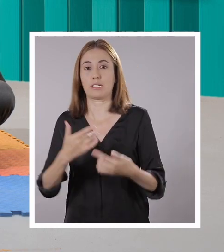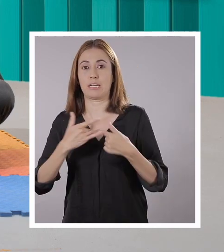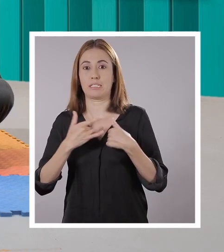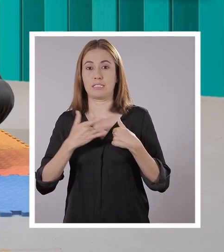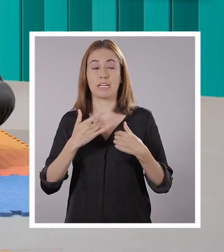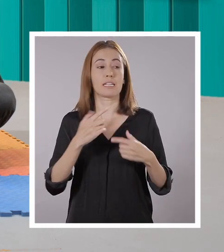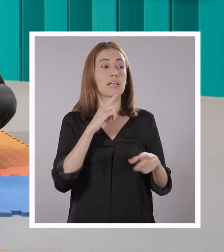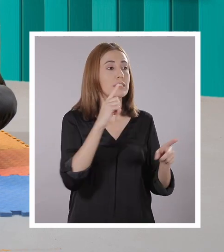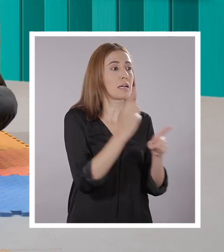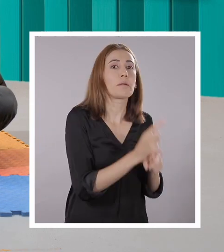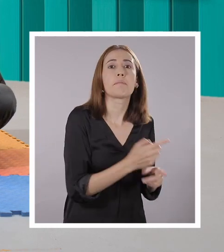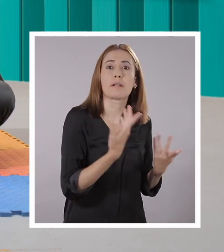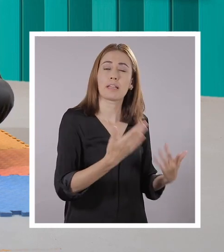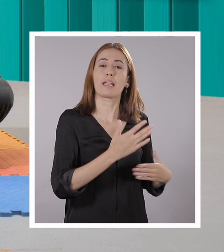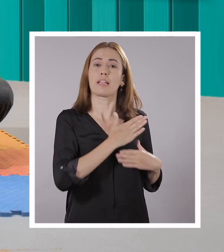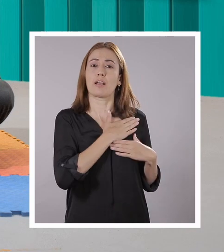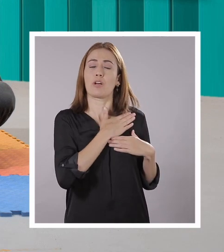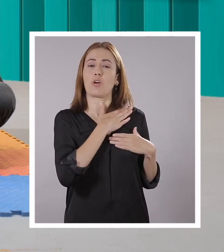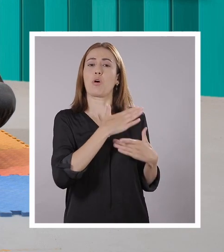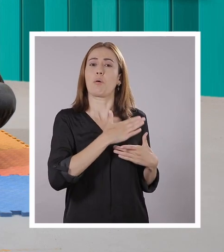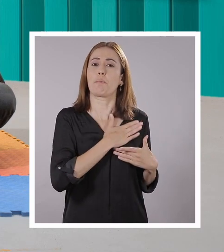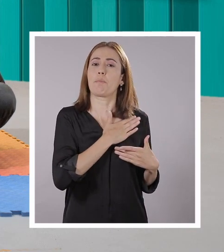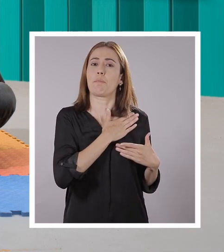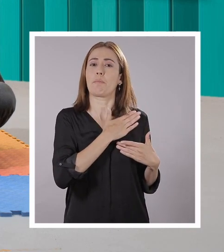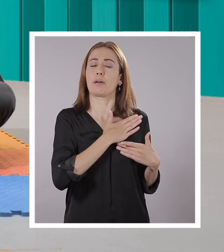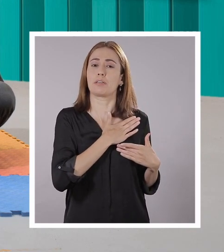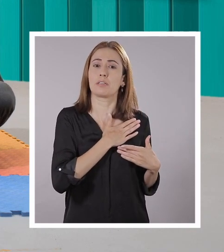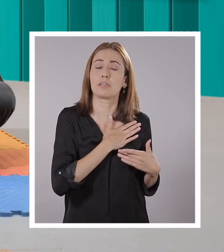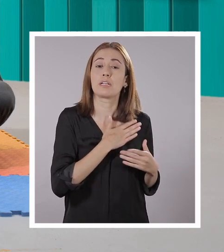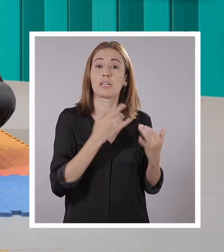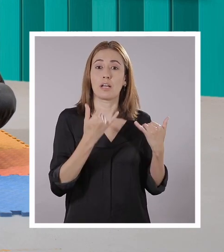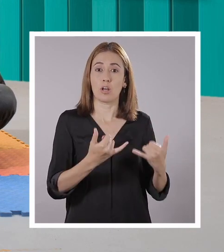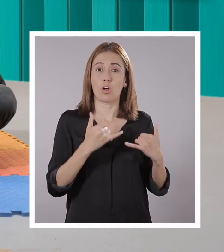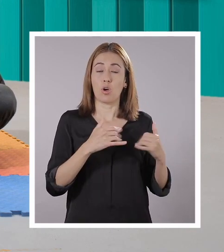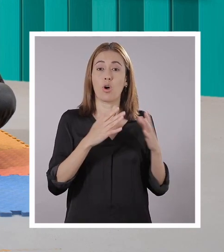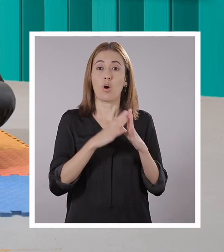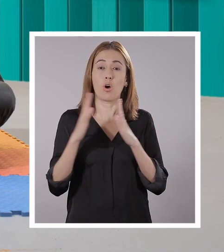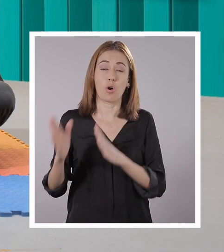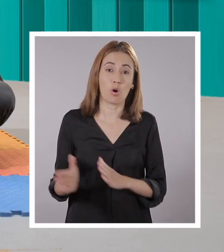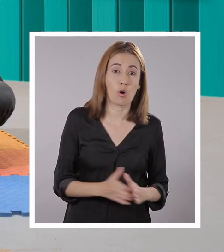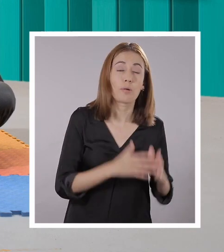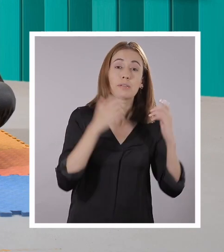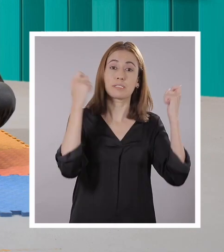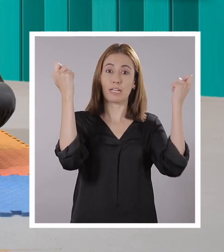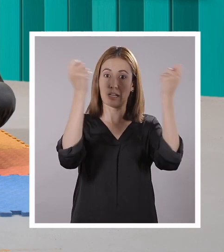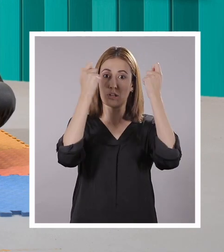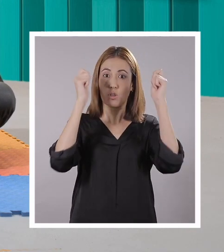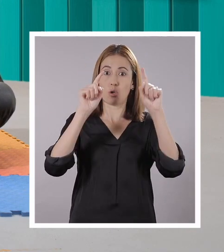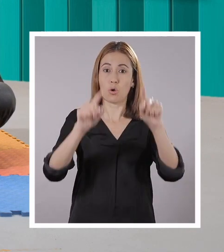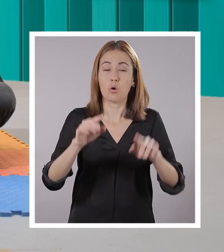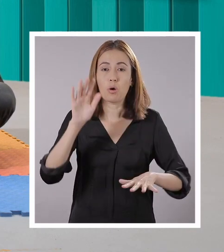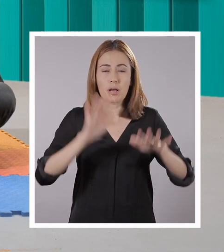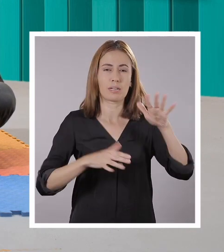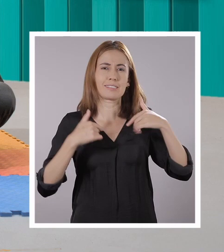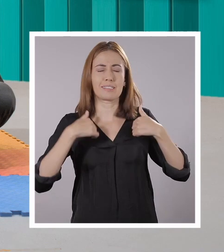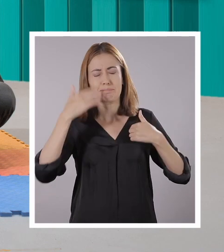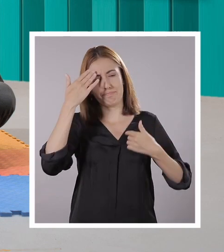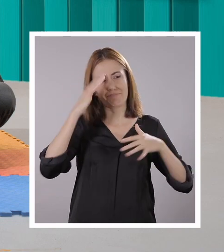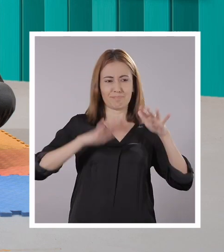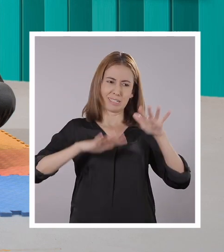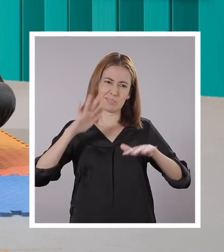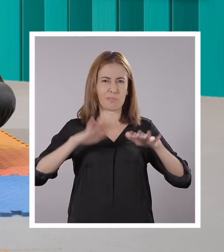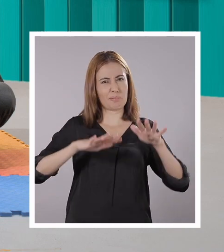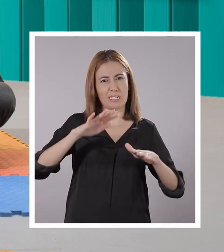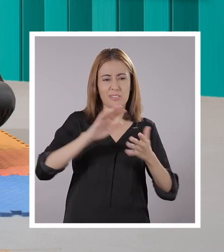¡Qué lindo, Pancho! No lo sabía, pero tienes razón. Nuestro corazón tiene ese ritmo. Y con esto es un juego muy divertido. Si tú eres un